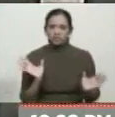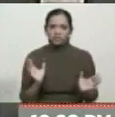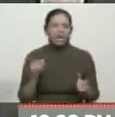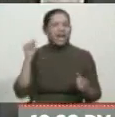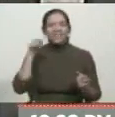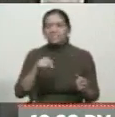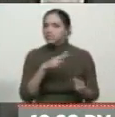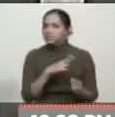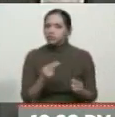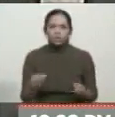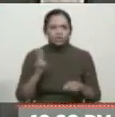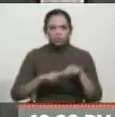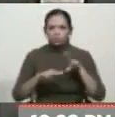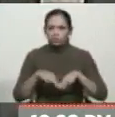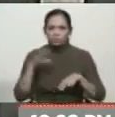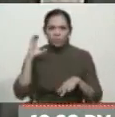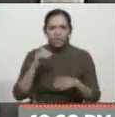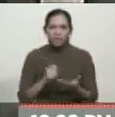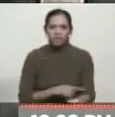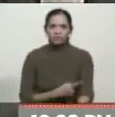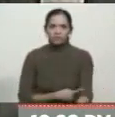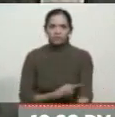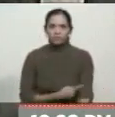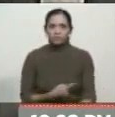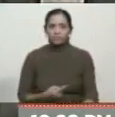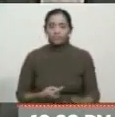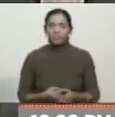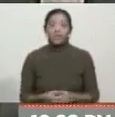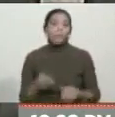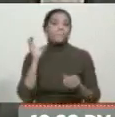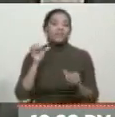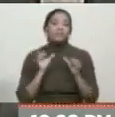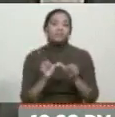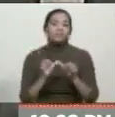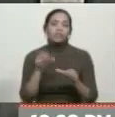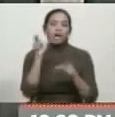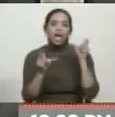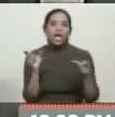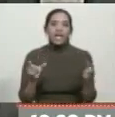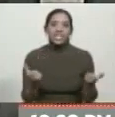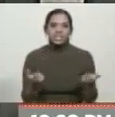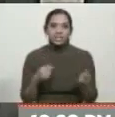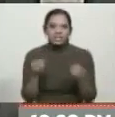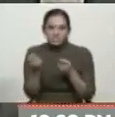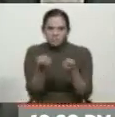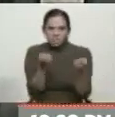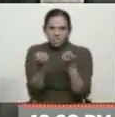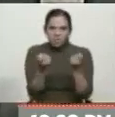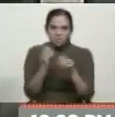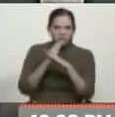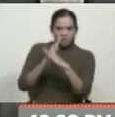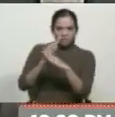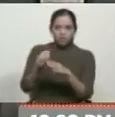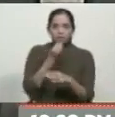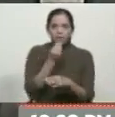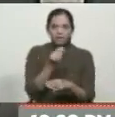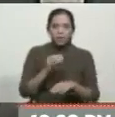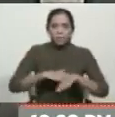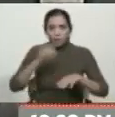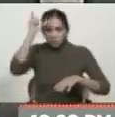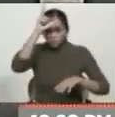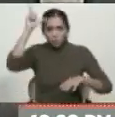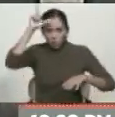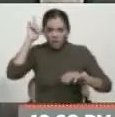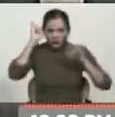construye un país, hermano. Un país en donde la misma gente conspira para que no entren alimentos, porque en su lógica macabra,